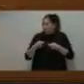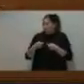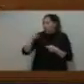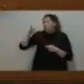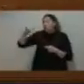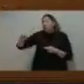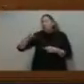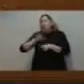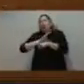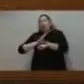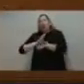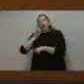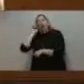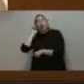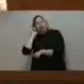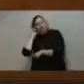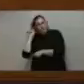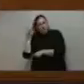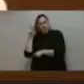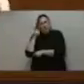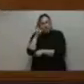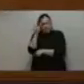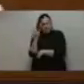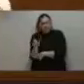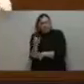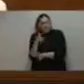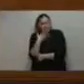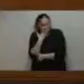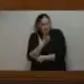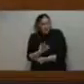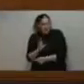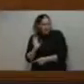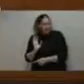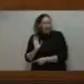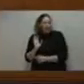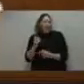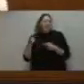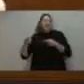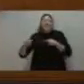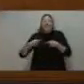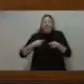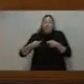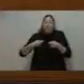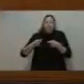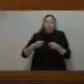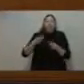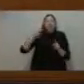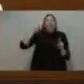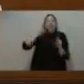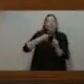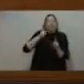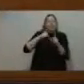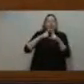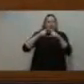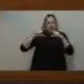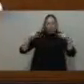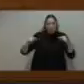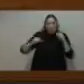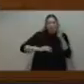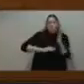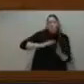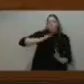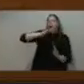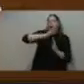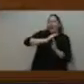consejera, que es persona seria, a establecer una negociación para que Asturias salga de la parálisis y